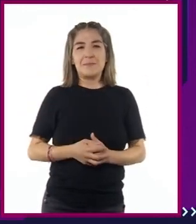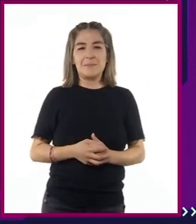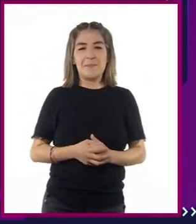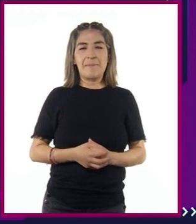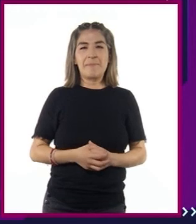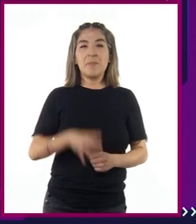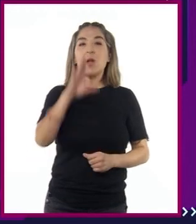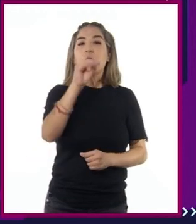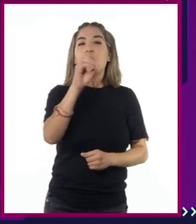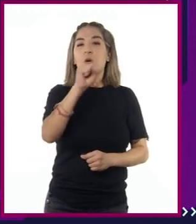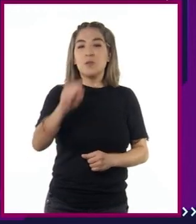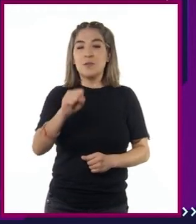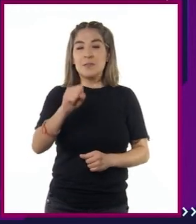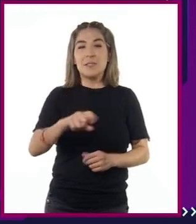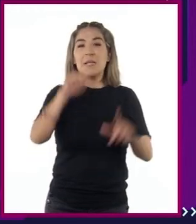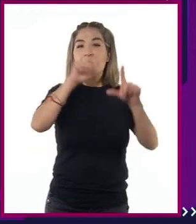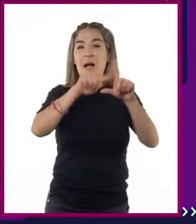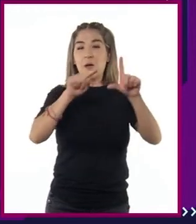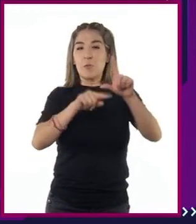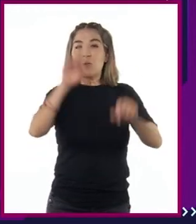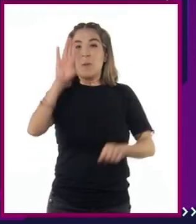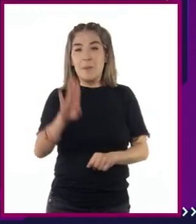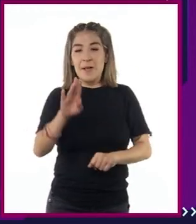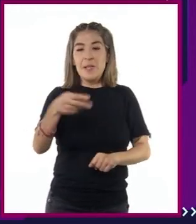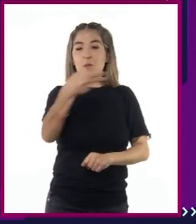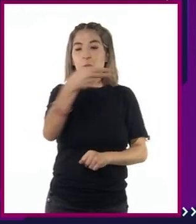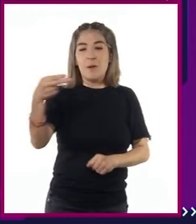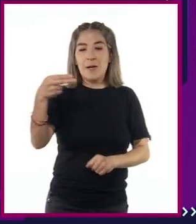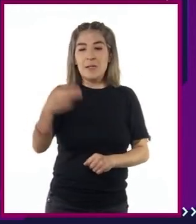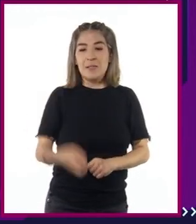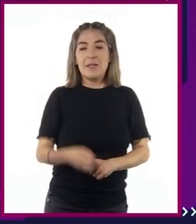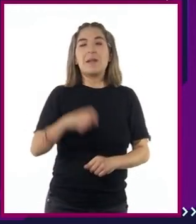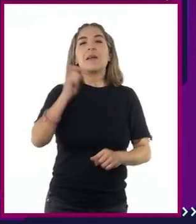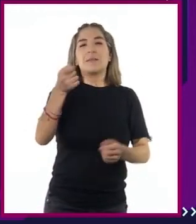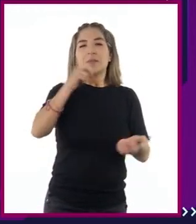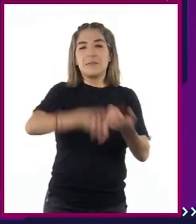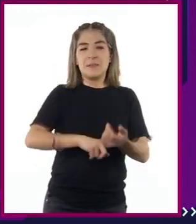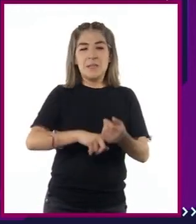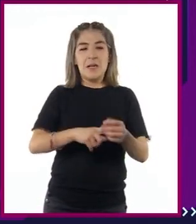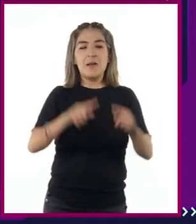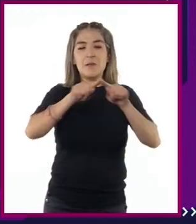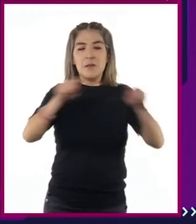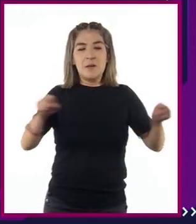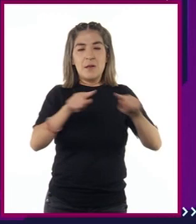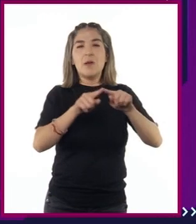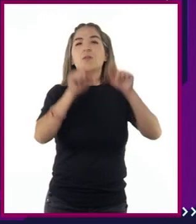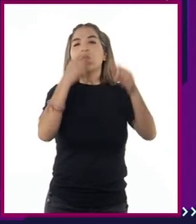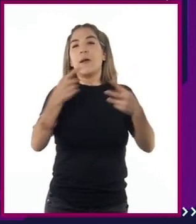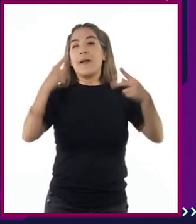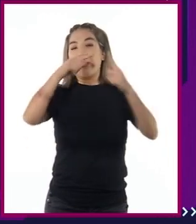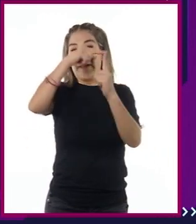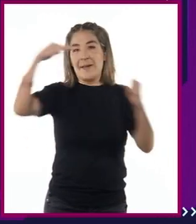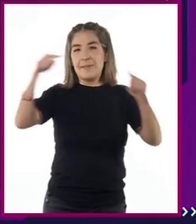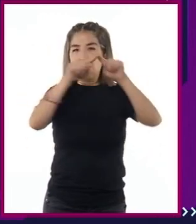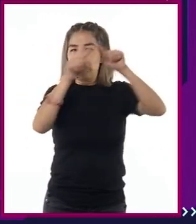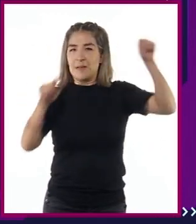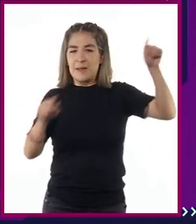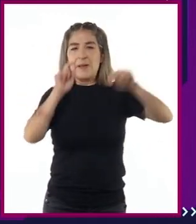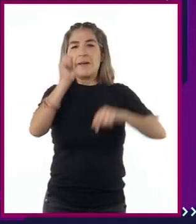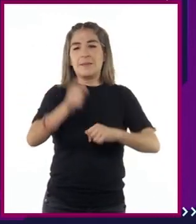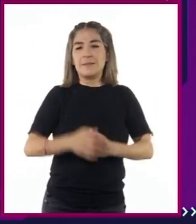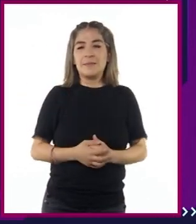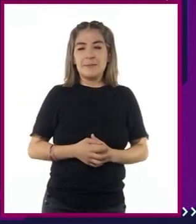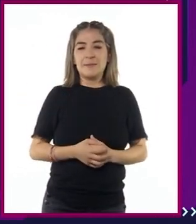El coseno del ángulo B es igual al cateto adyacente entre la hipotenusa. Esto